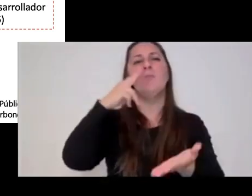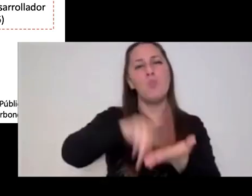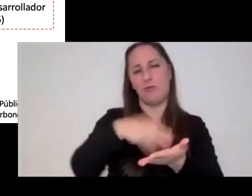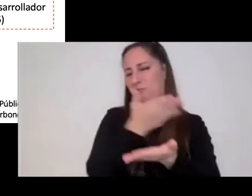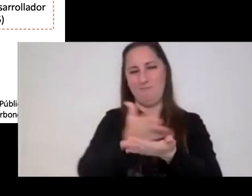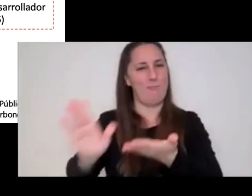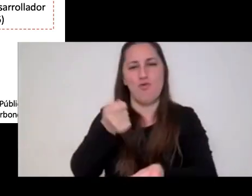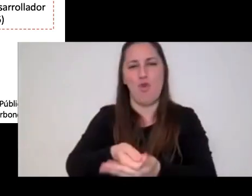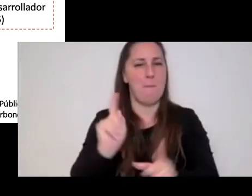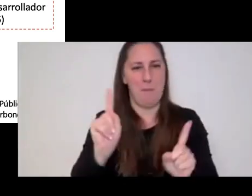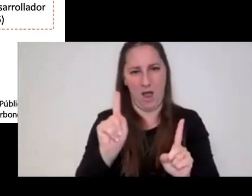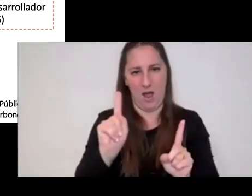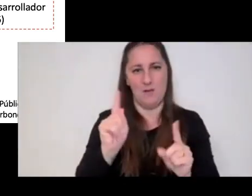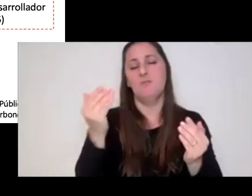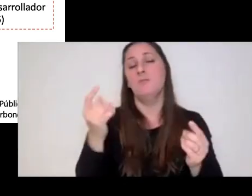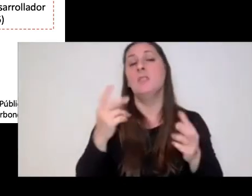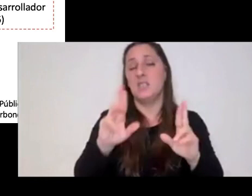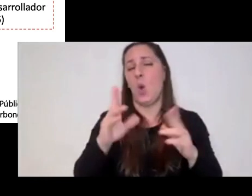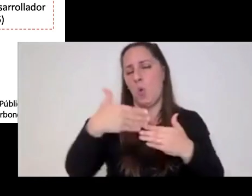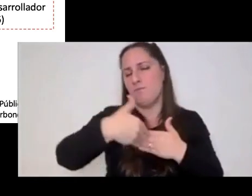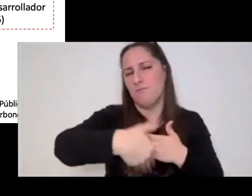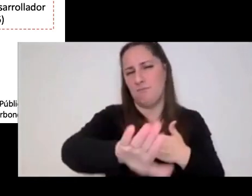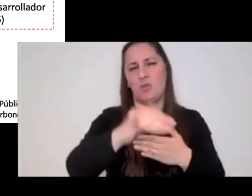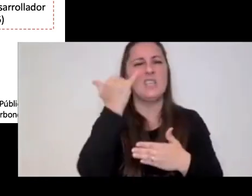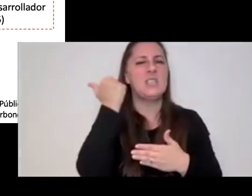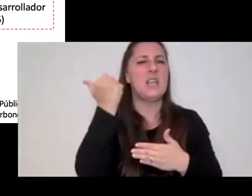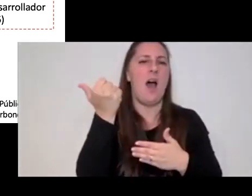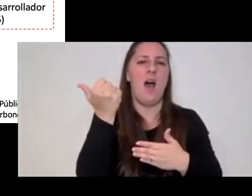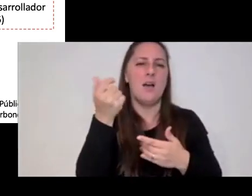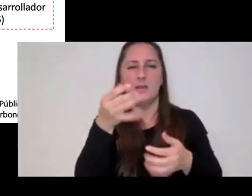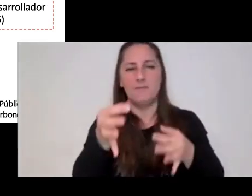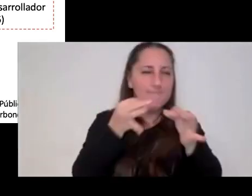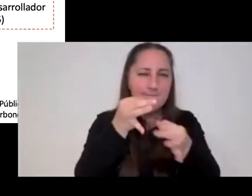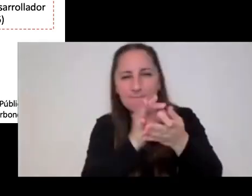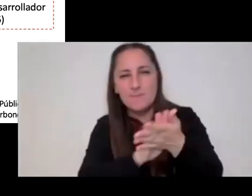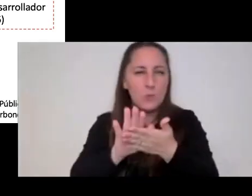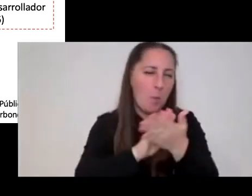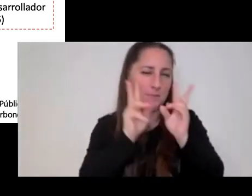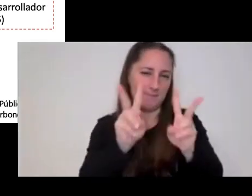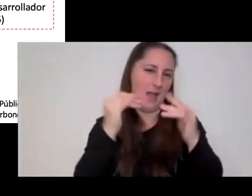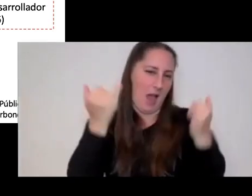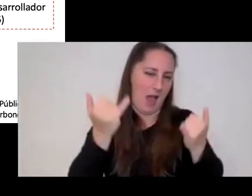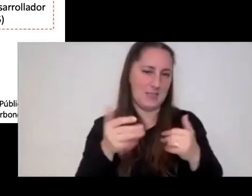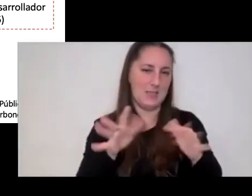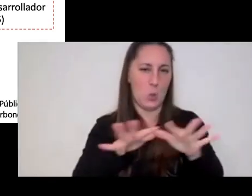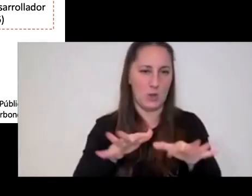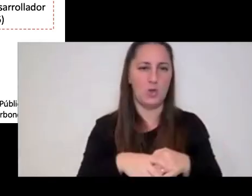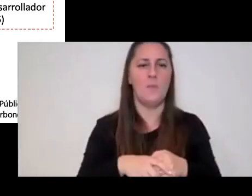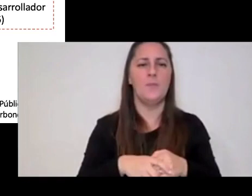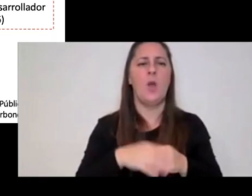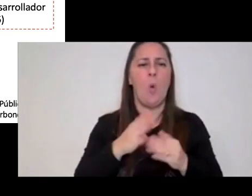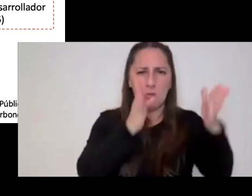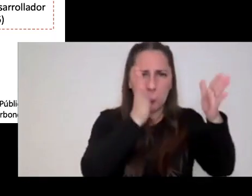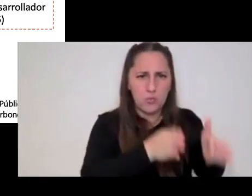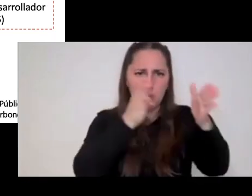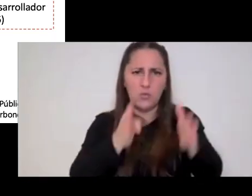tiempo va a salir porque esto es algo que ya se está visualizando. Pero bueno, veamos la cantidad de pasos que tiene esta operación